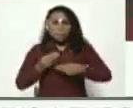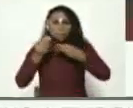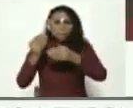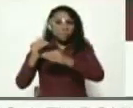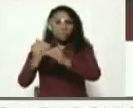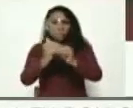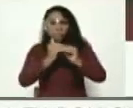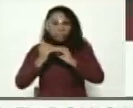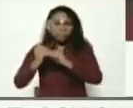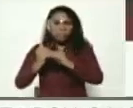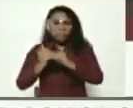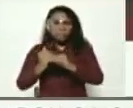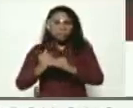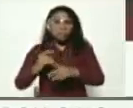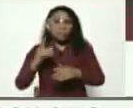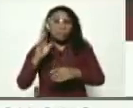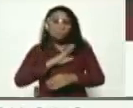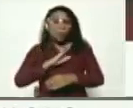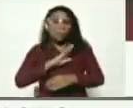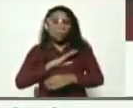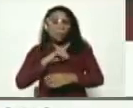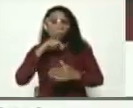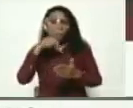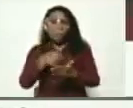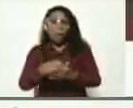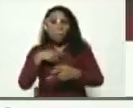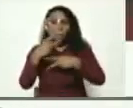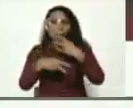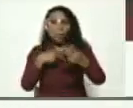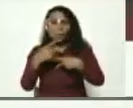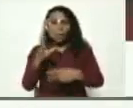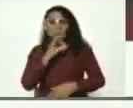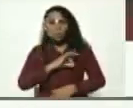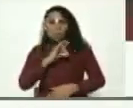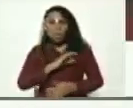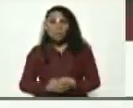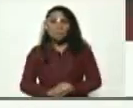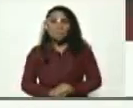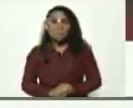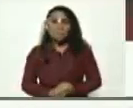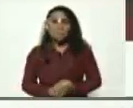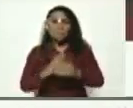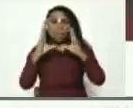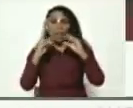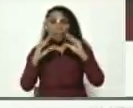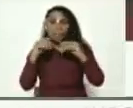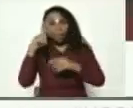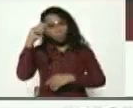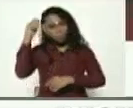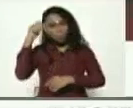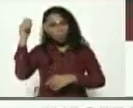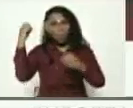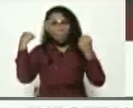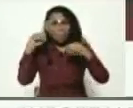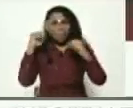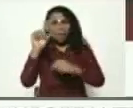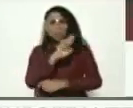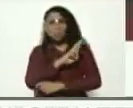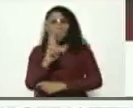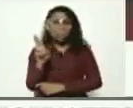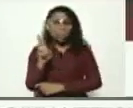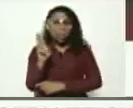igualdad ficticia propiamente llamada política y social. Habla el teórico y práctico de la